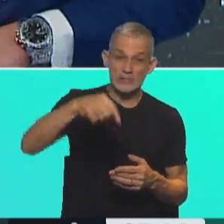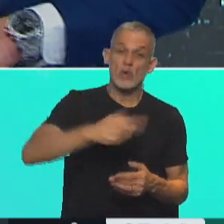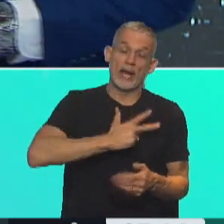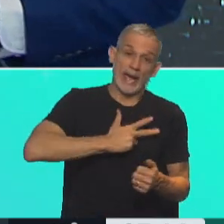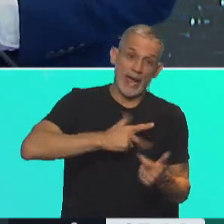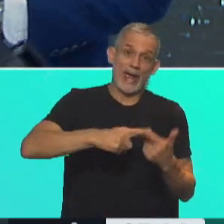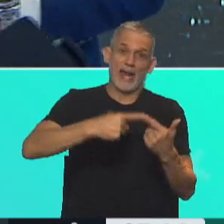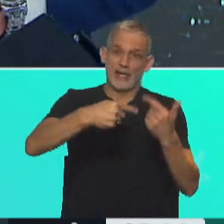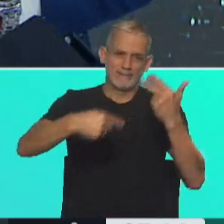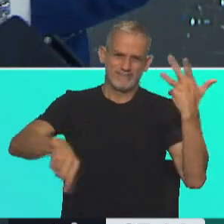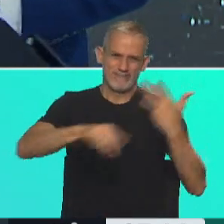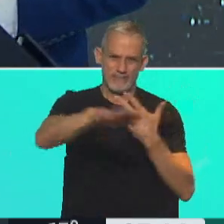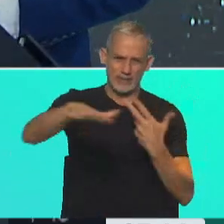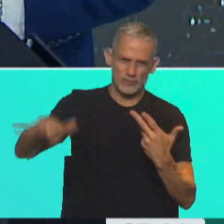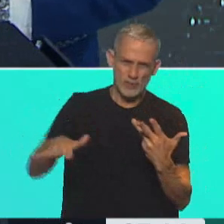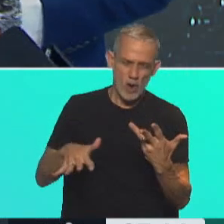Esquel y todas las zonas,